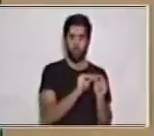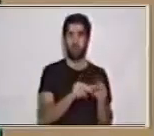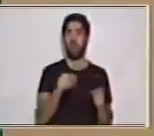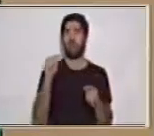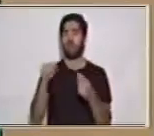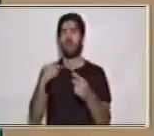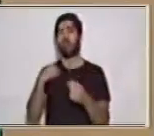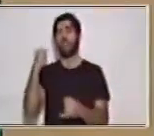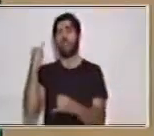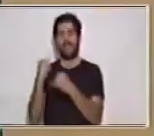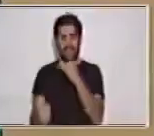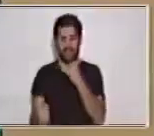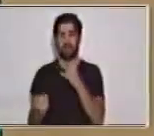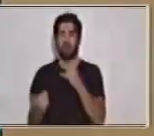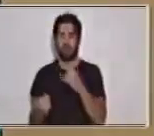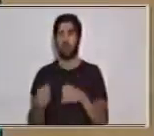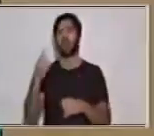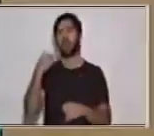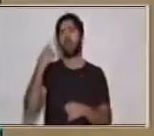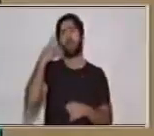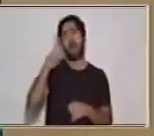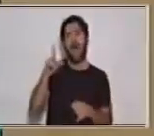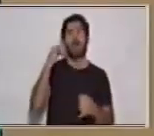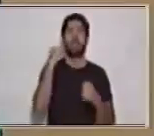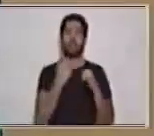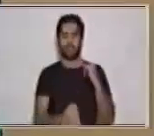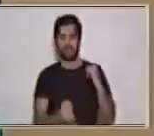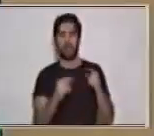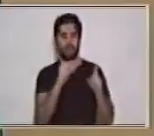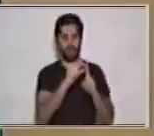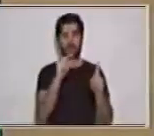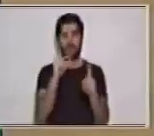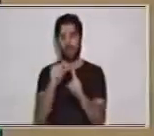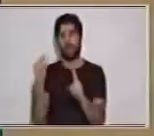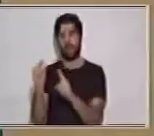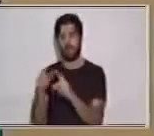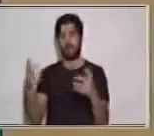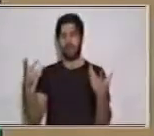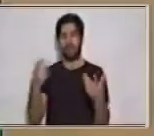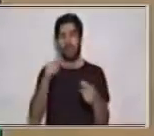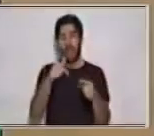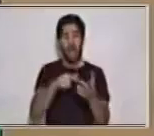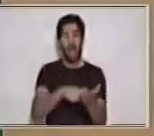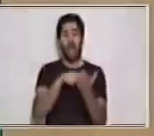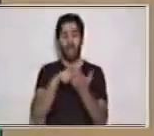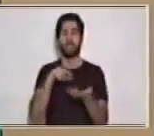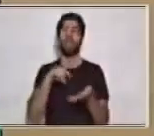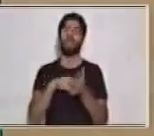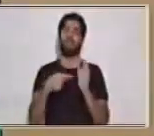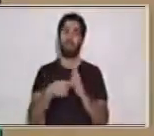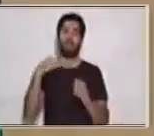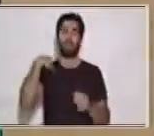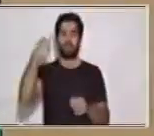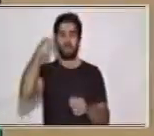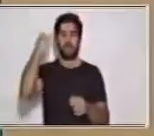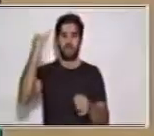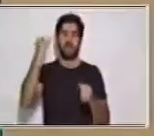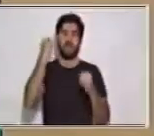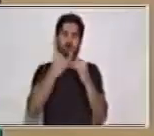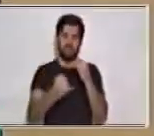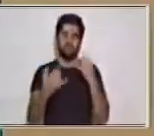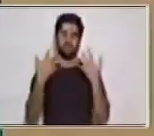en conclusión, para terminar, ¿sí? Todas estas palabras que me dan a mí el cierre de una idea van